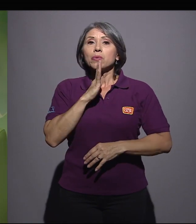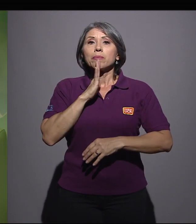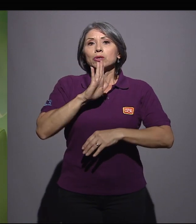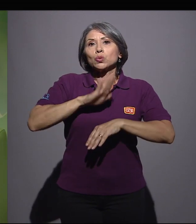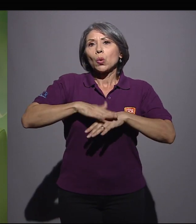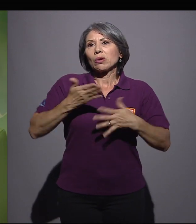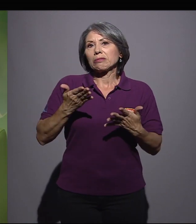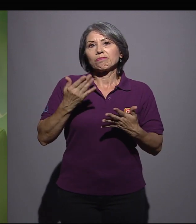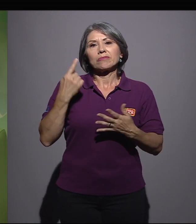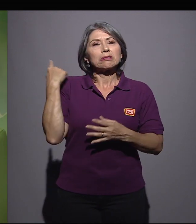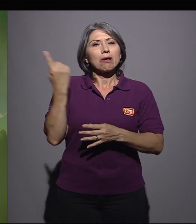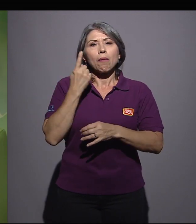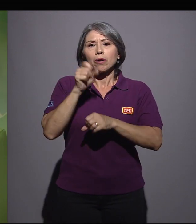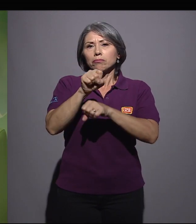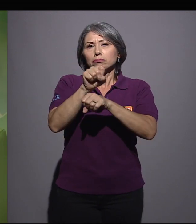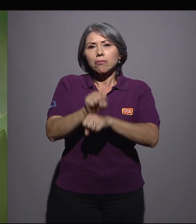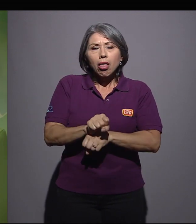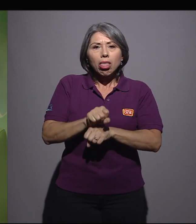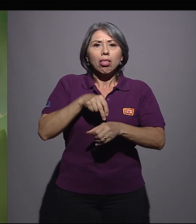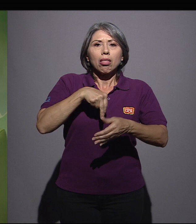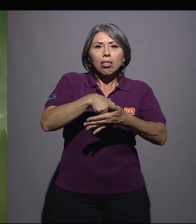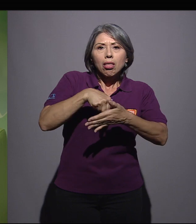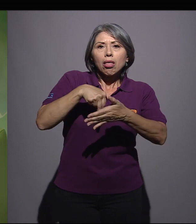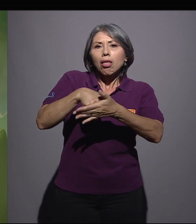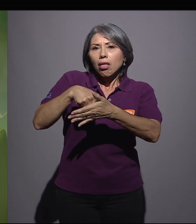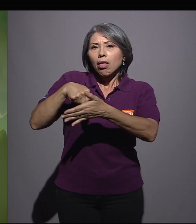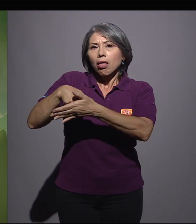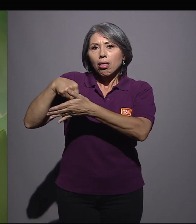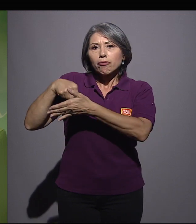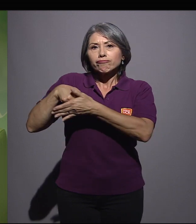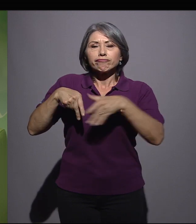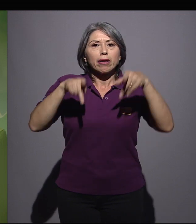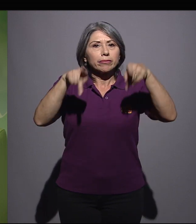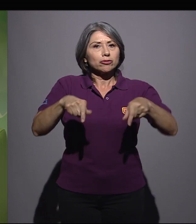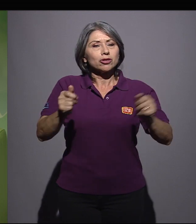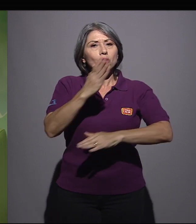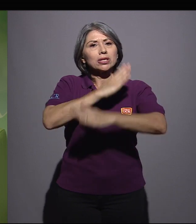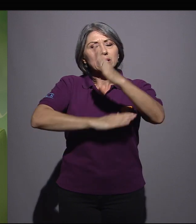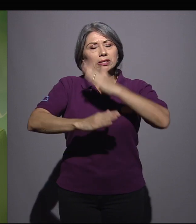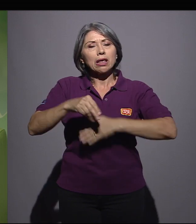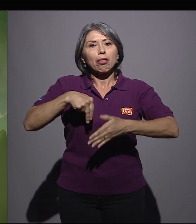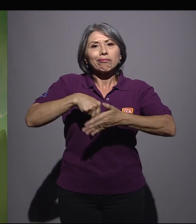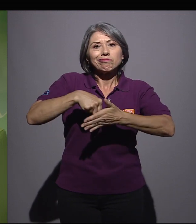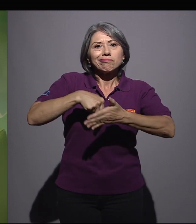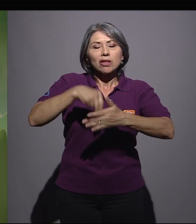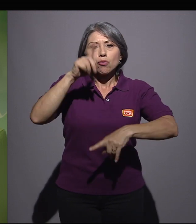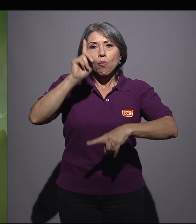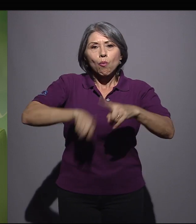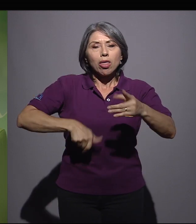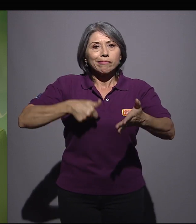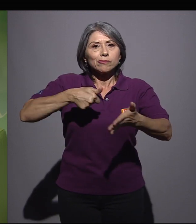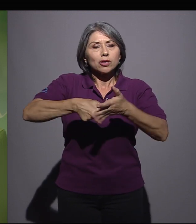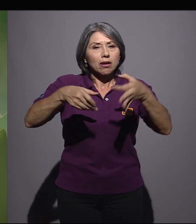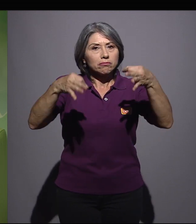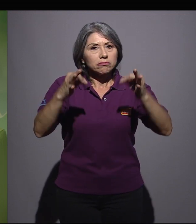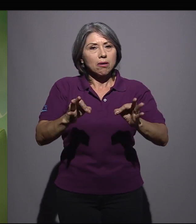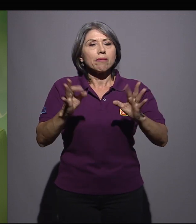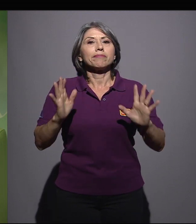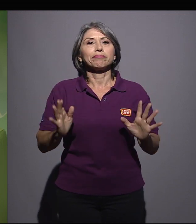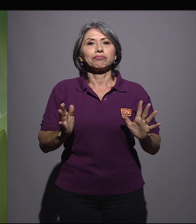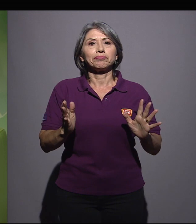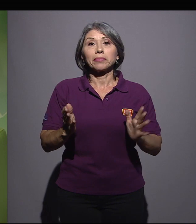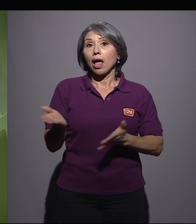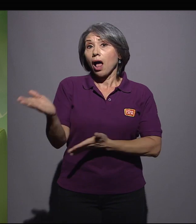barreras usuales que encuentran las personas con discapacidad para poder ejercer este voto. Hay